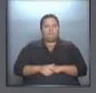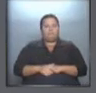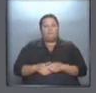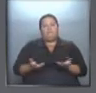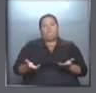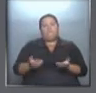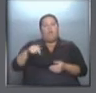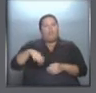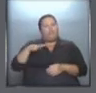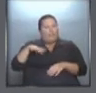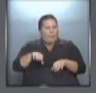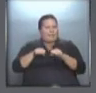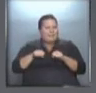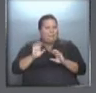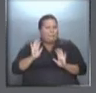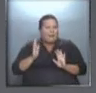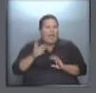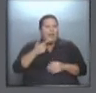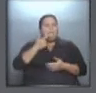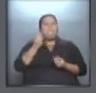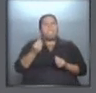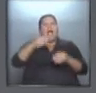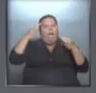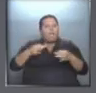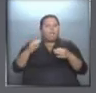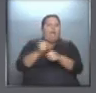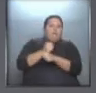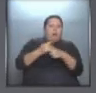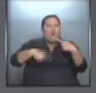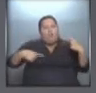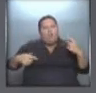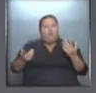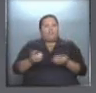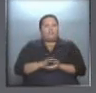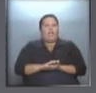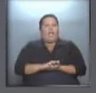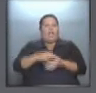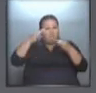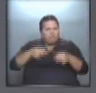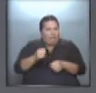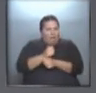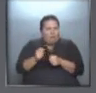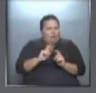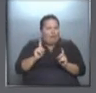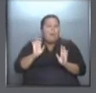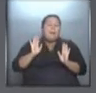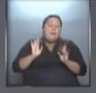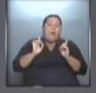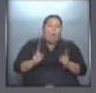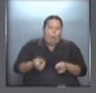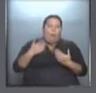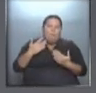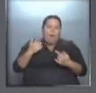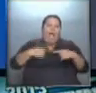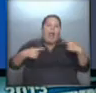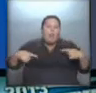por supuesto todavía es temprano para transitar conclusiones o caracterizaciones definitivas. De cualquier manera, ya se pueden esbozar,